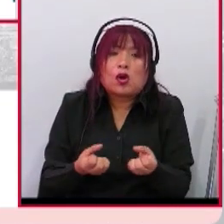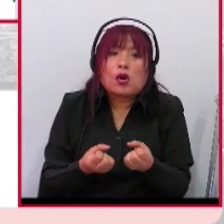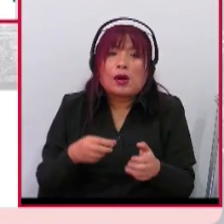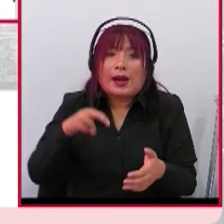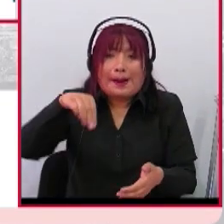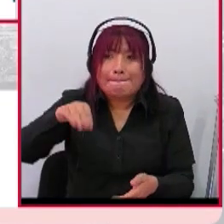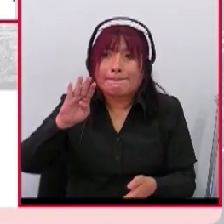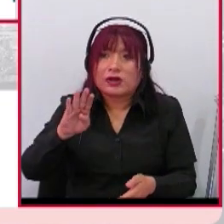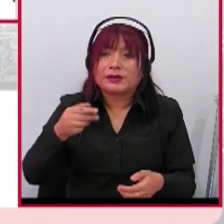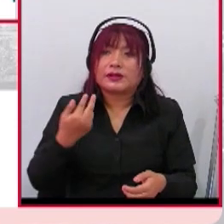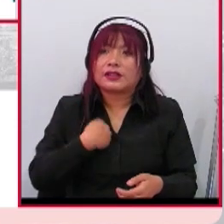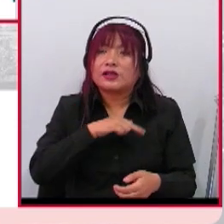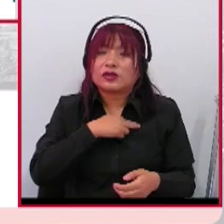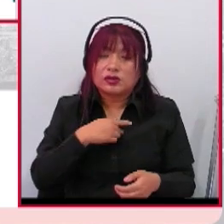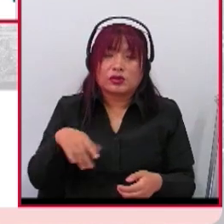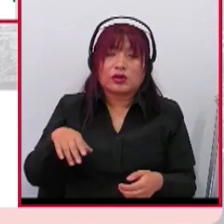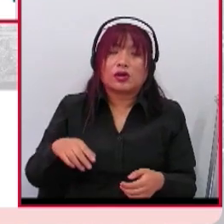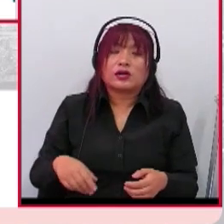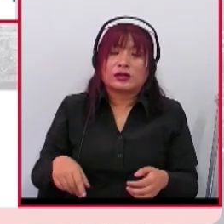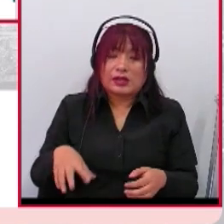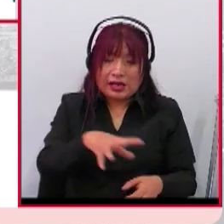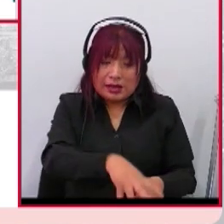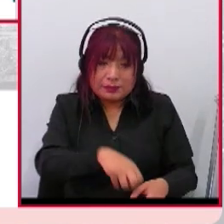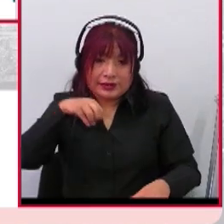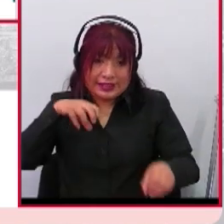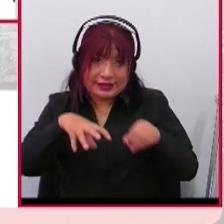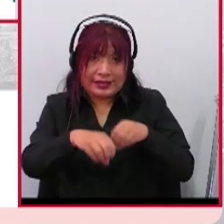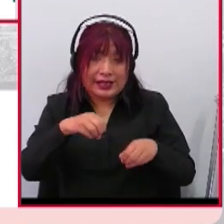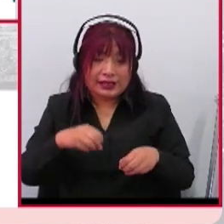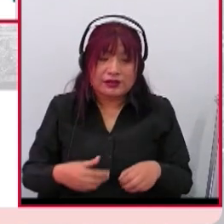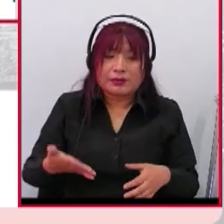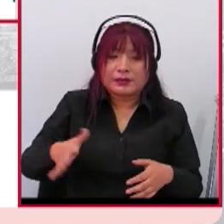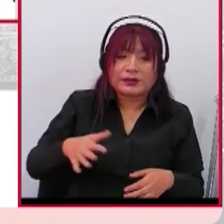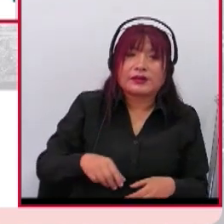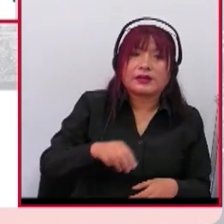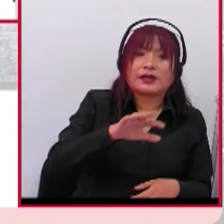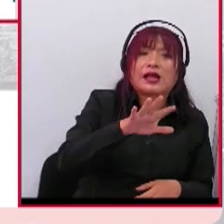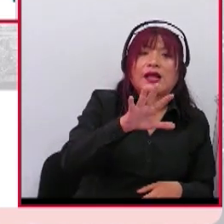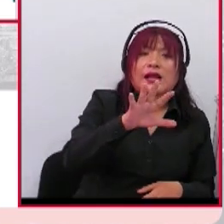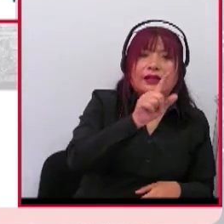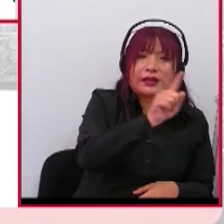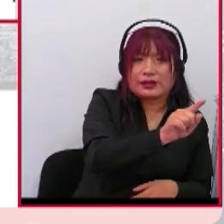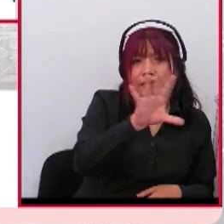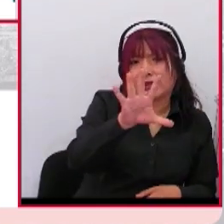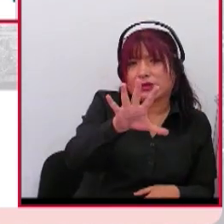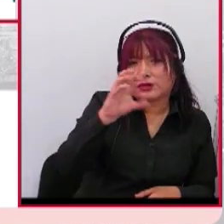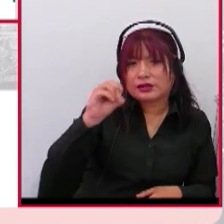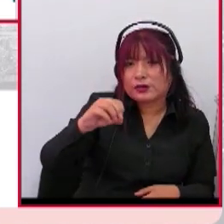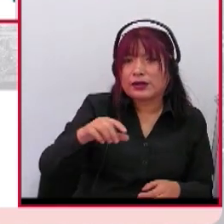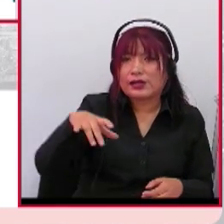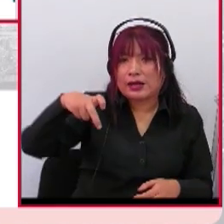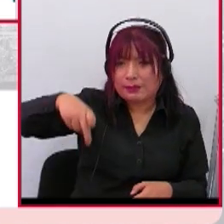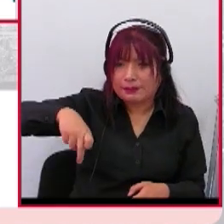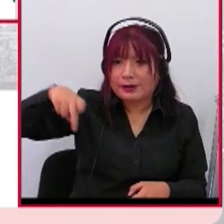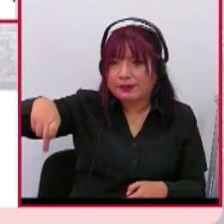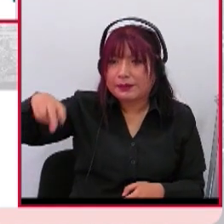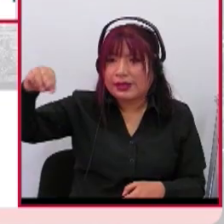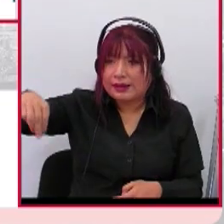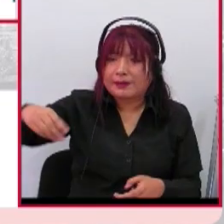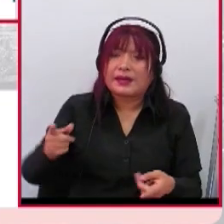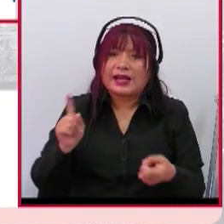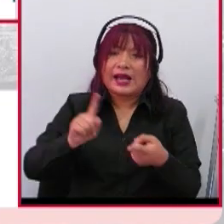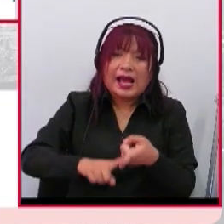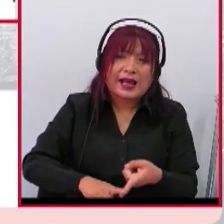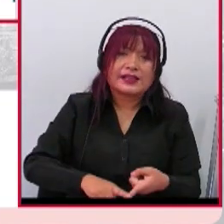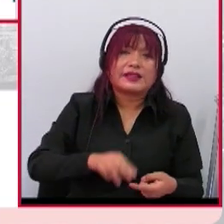Nosotros generalmente estamos entre 150 ppm hasta 200 ppm. En algunos casos hemos llegado hasta 300